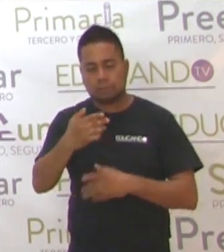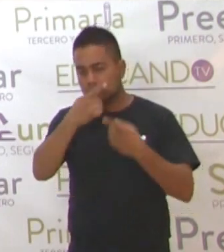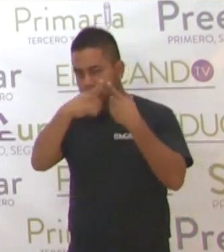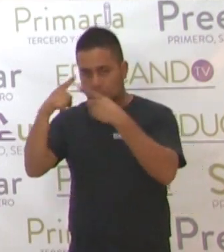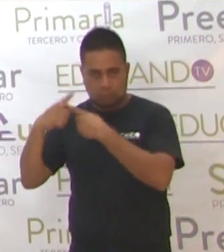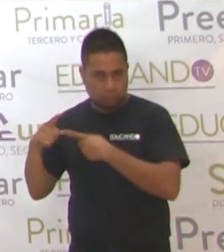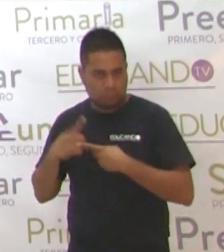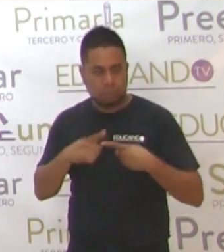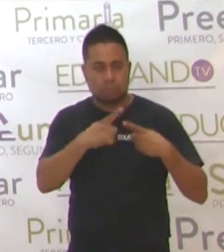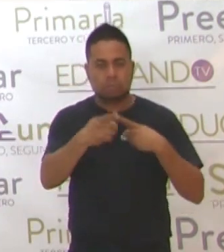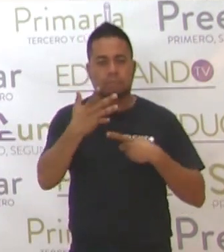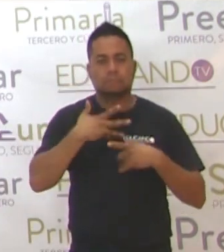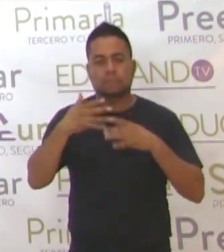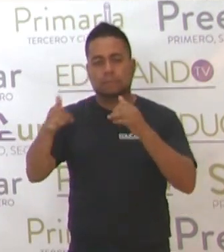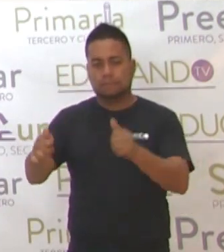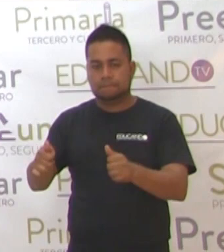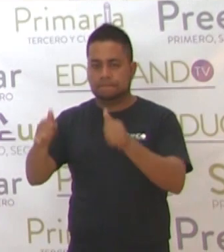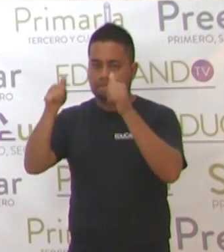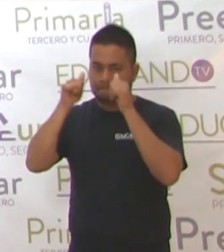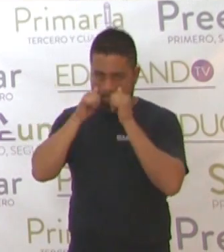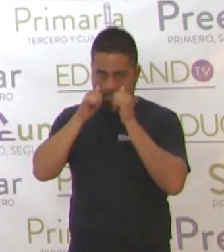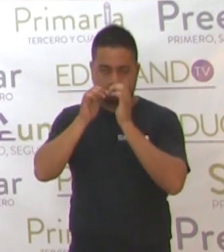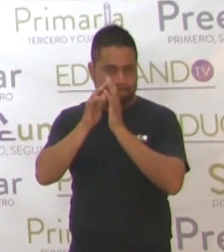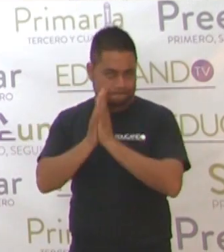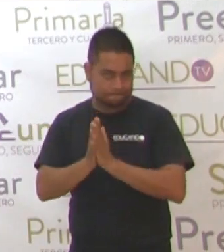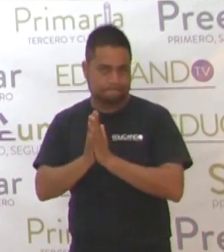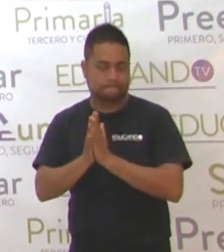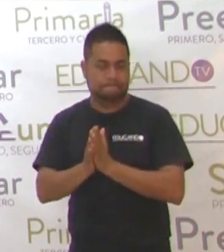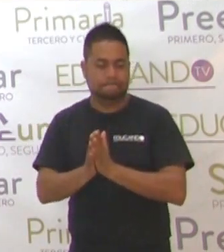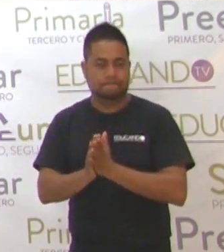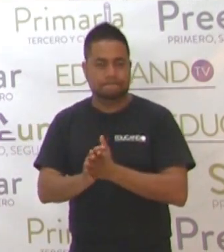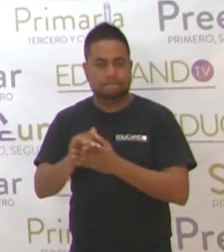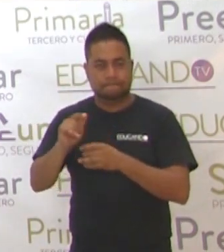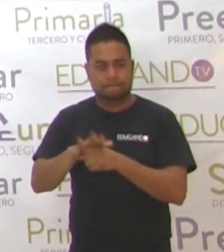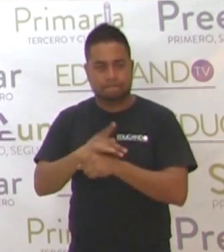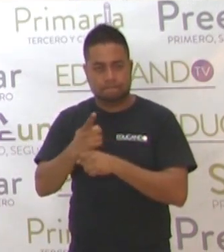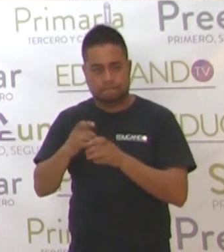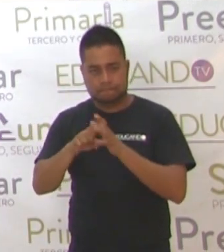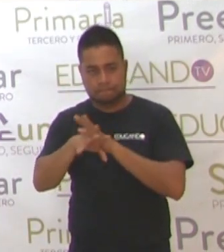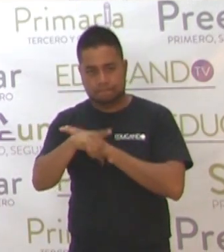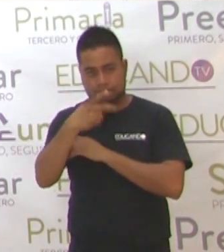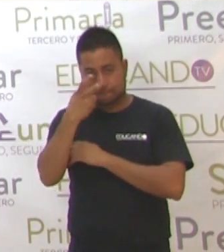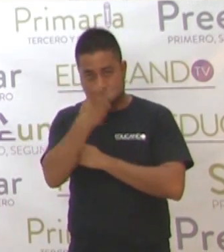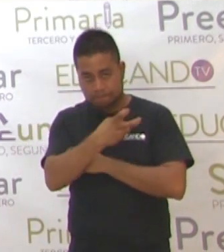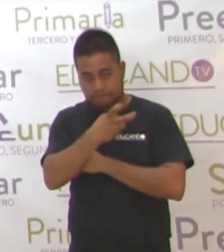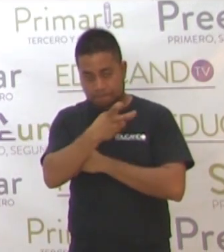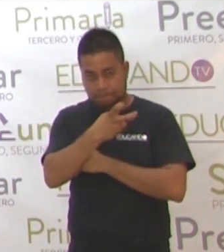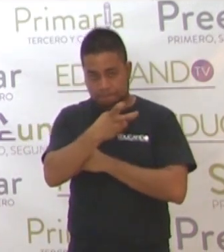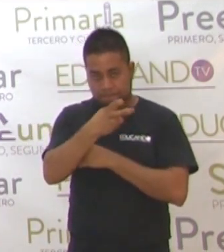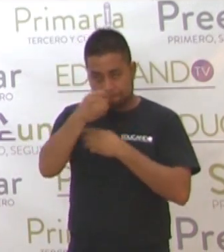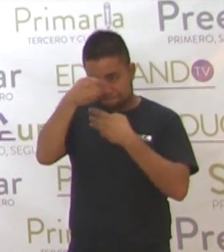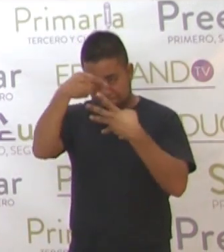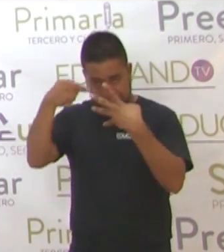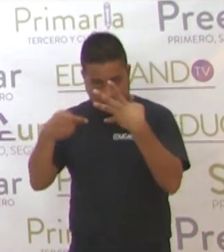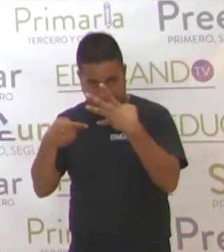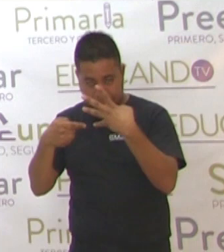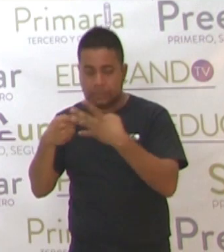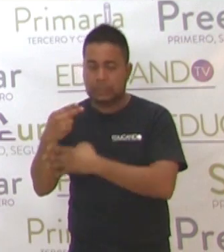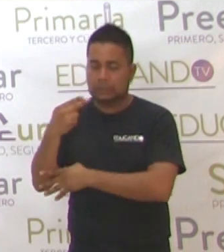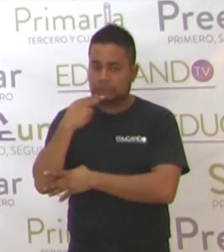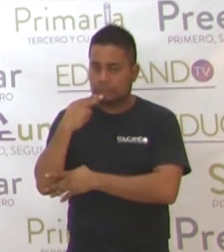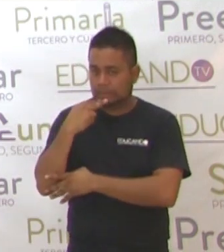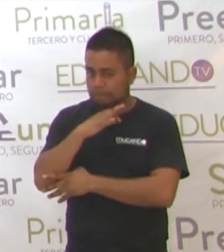otros mucha atención porque esta clasificación te va a permitir utilizar